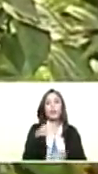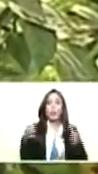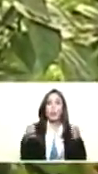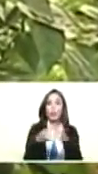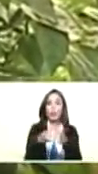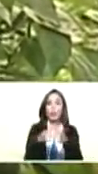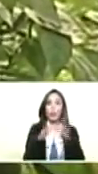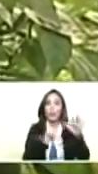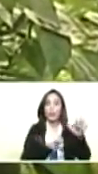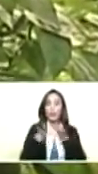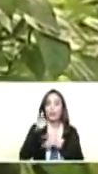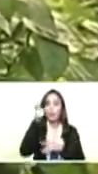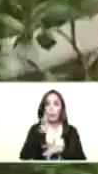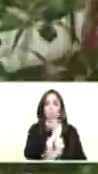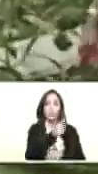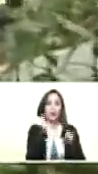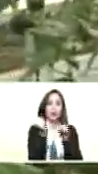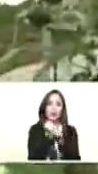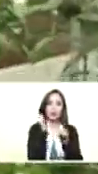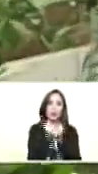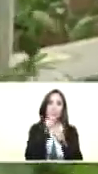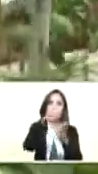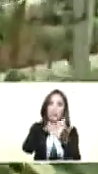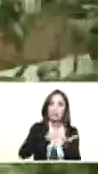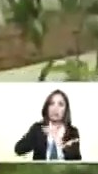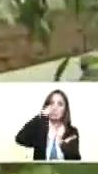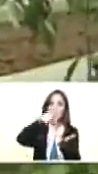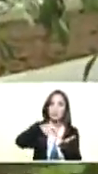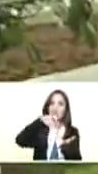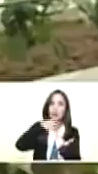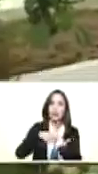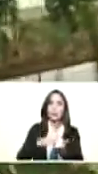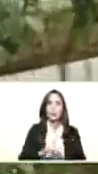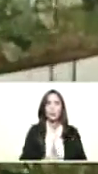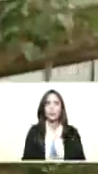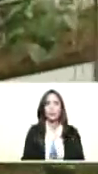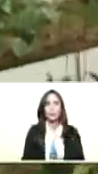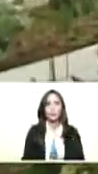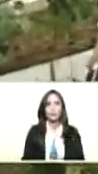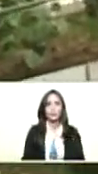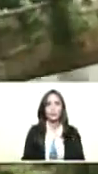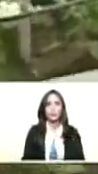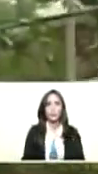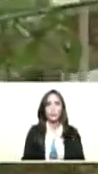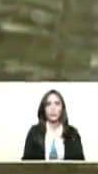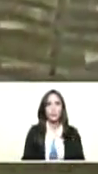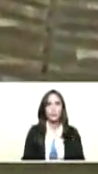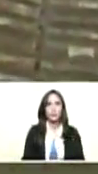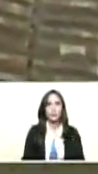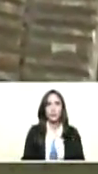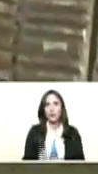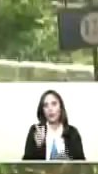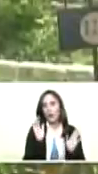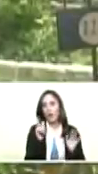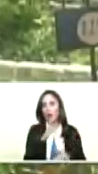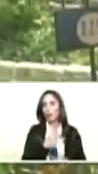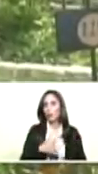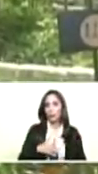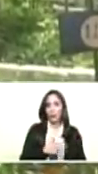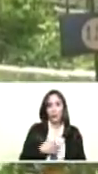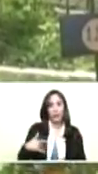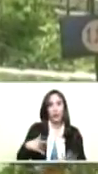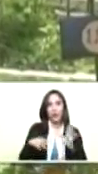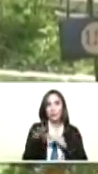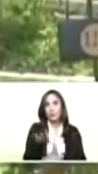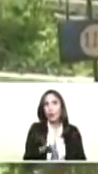esta esquina. Ven, Luisana. Acompáñame. Mira, tú me dices. Bueno, pues, si le gusta, presidente. Este mira, mismo aquí es, me